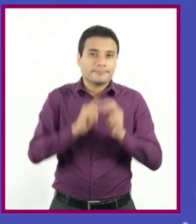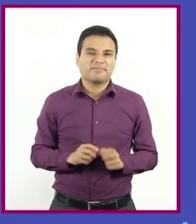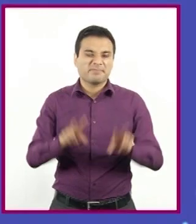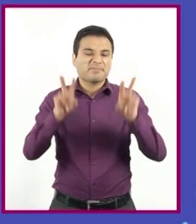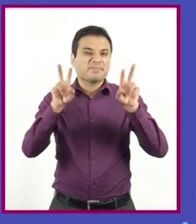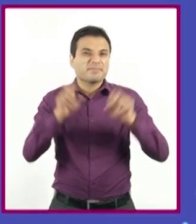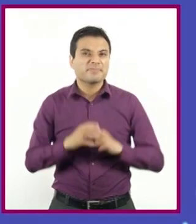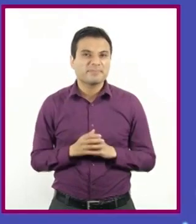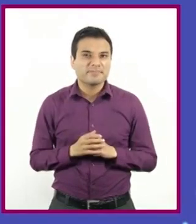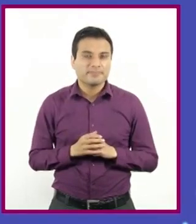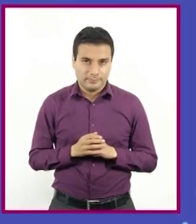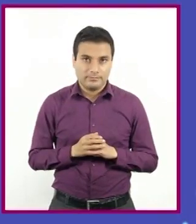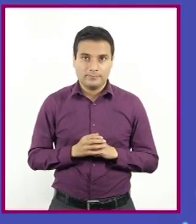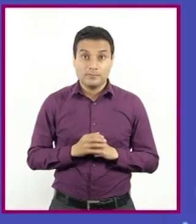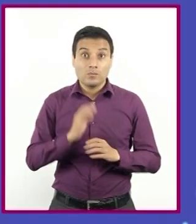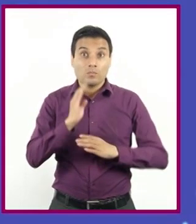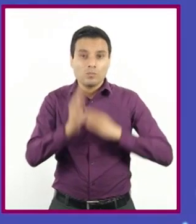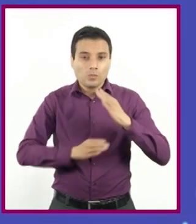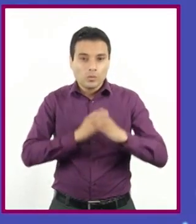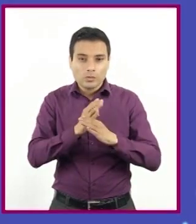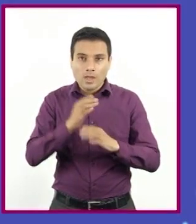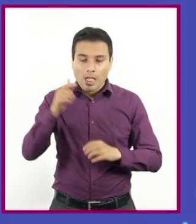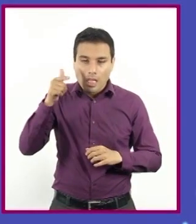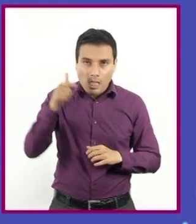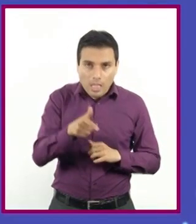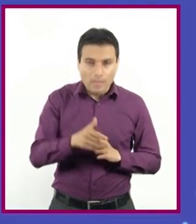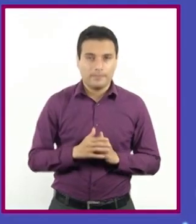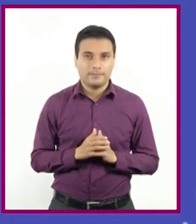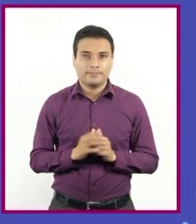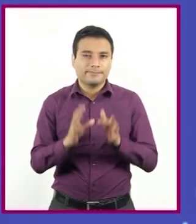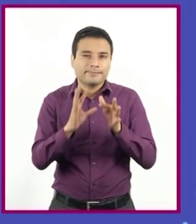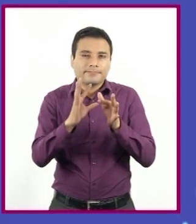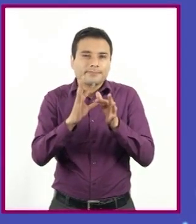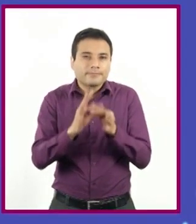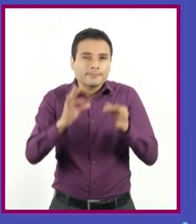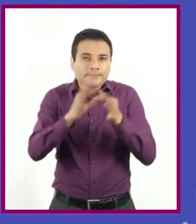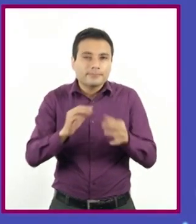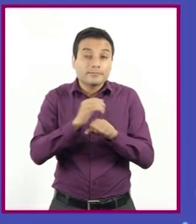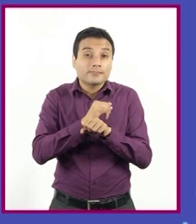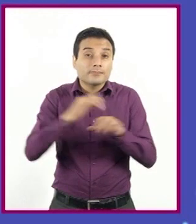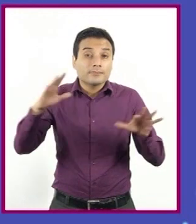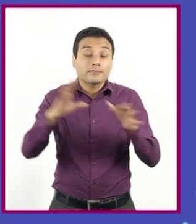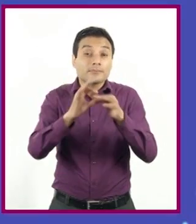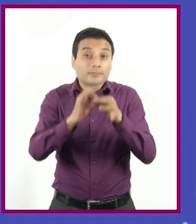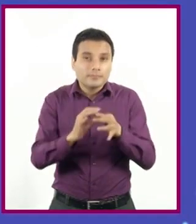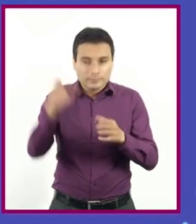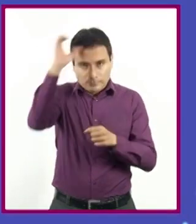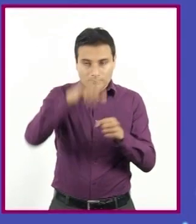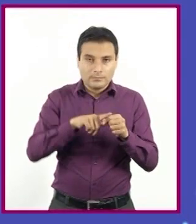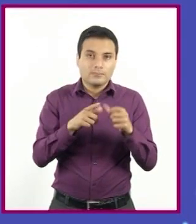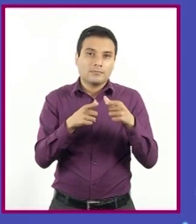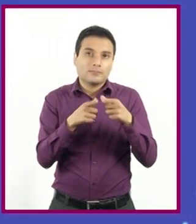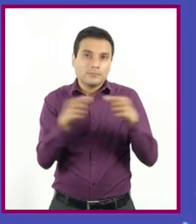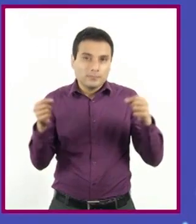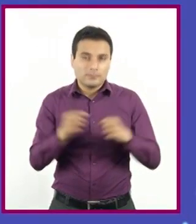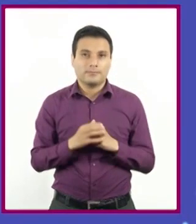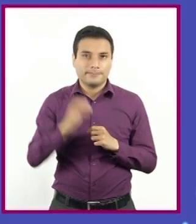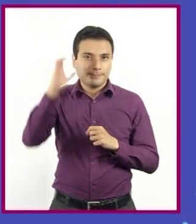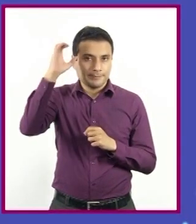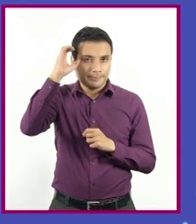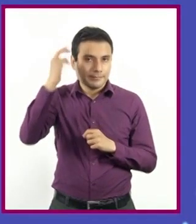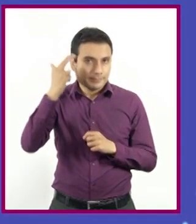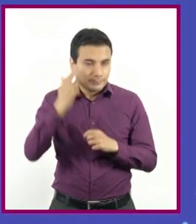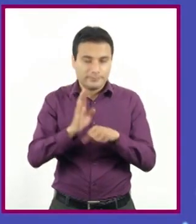titulada Descubriendo el Mundo, dando a conocer información referente a la cultura de Japón, China y